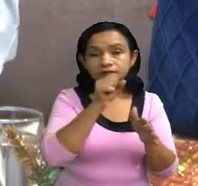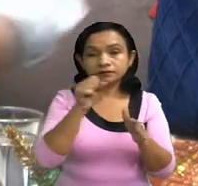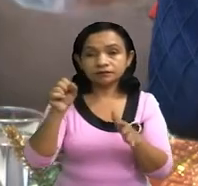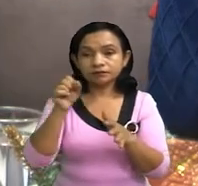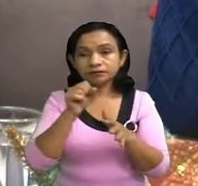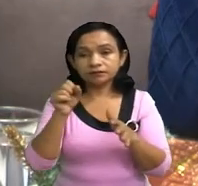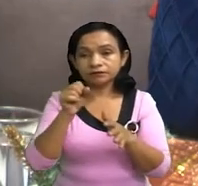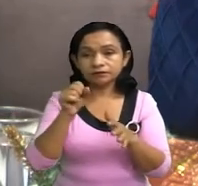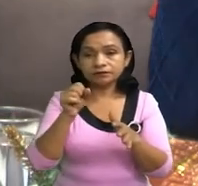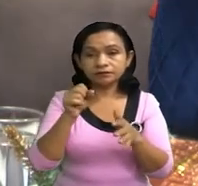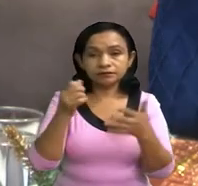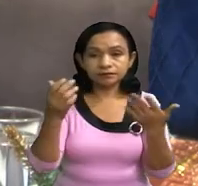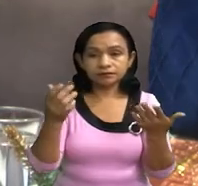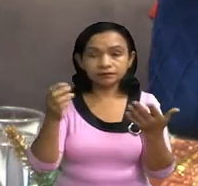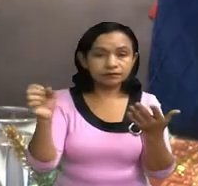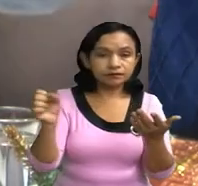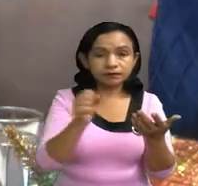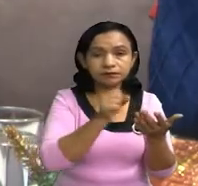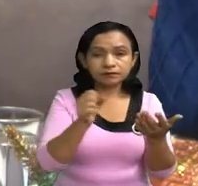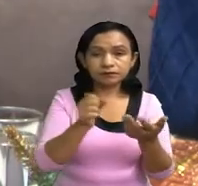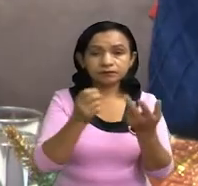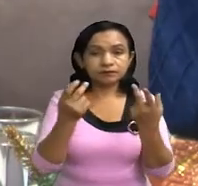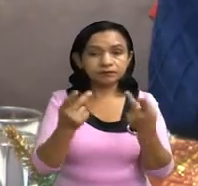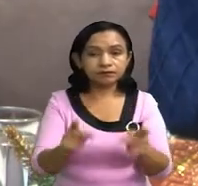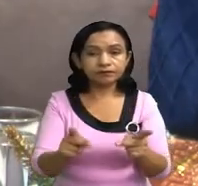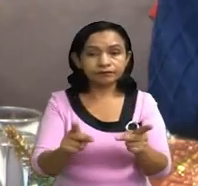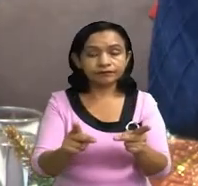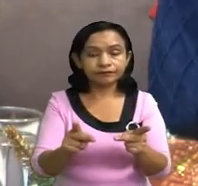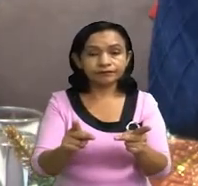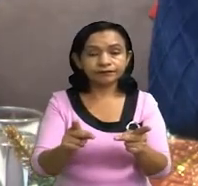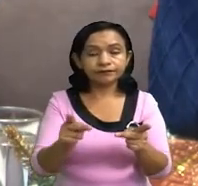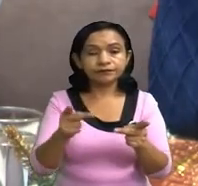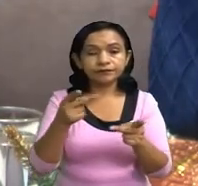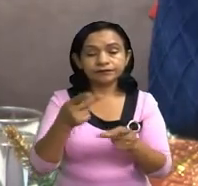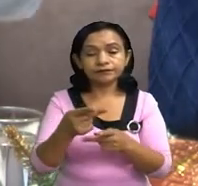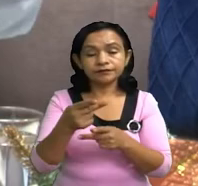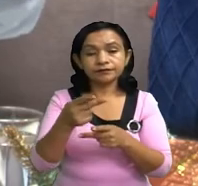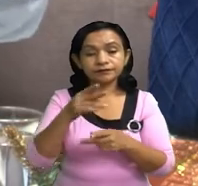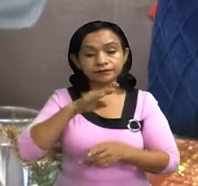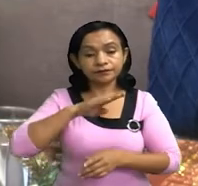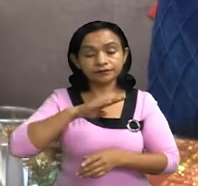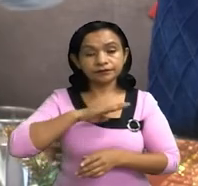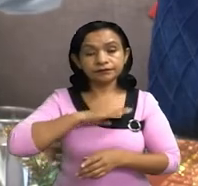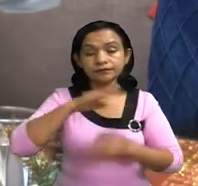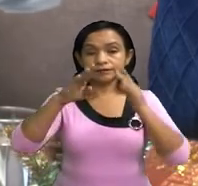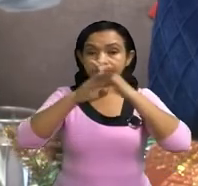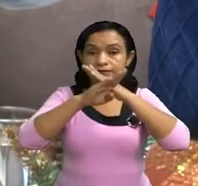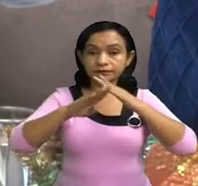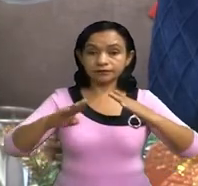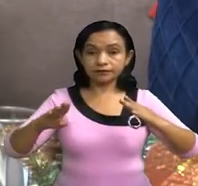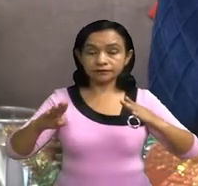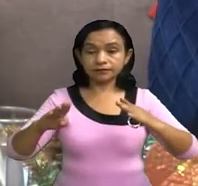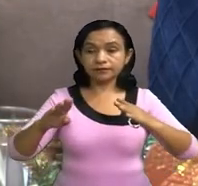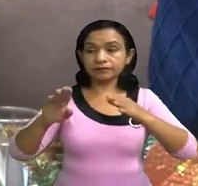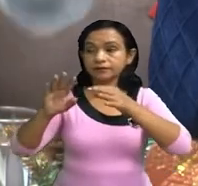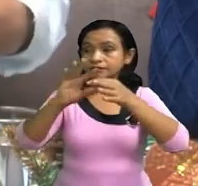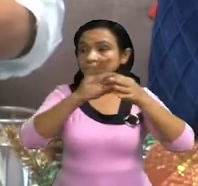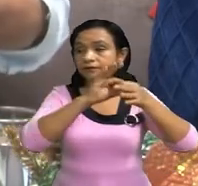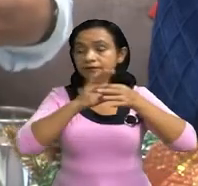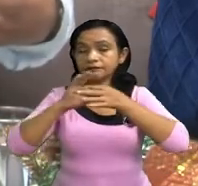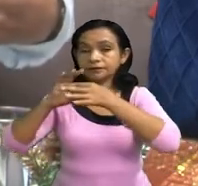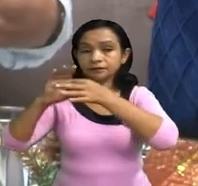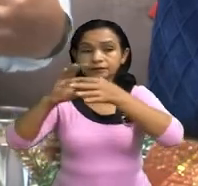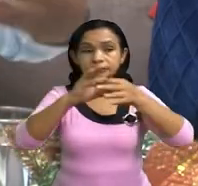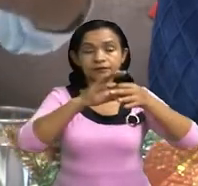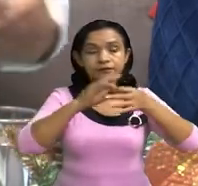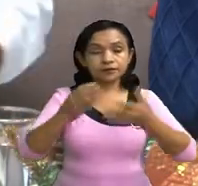aunque me atrevo a hacerlo y lo canto a todo pulmón. Es el himno de la paz, que a nosotros nos congrega y